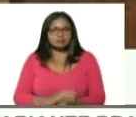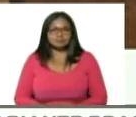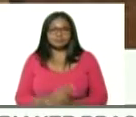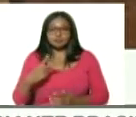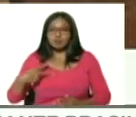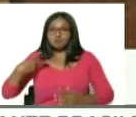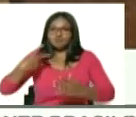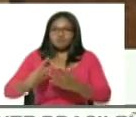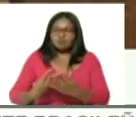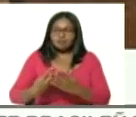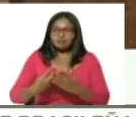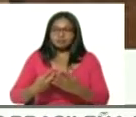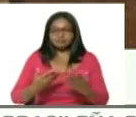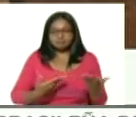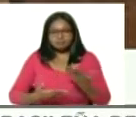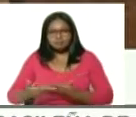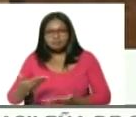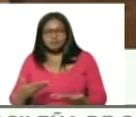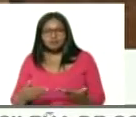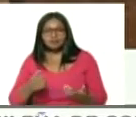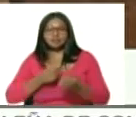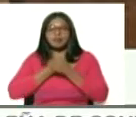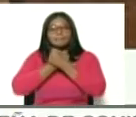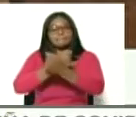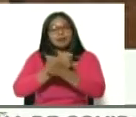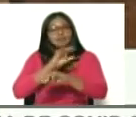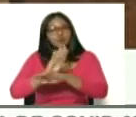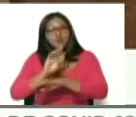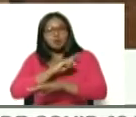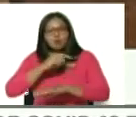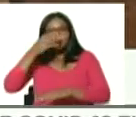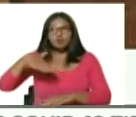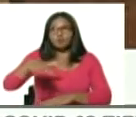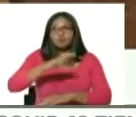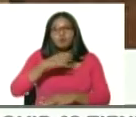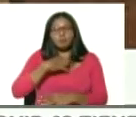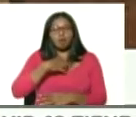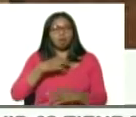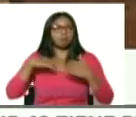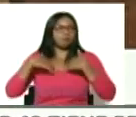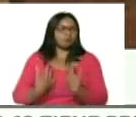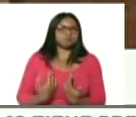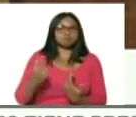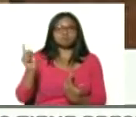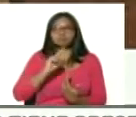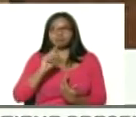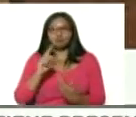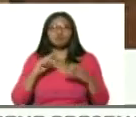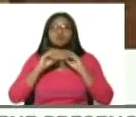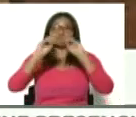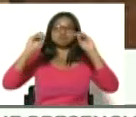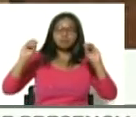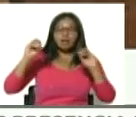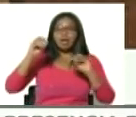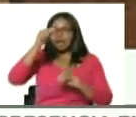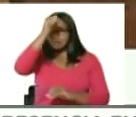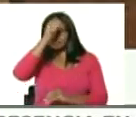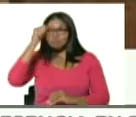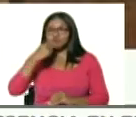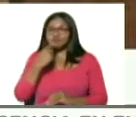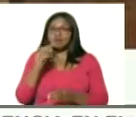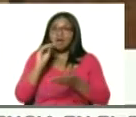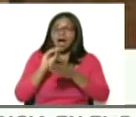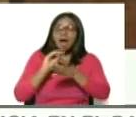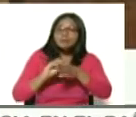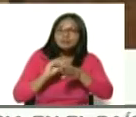de servir, de amar, de proteger a nuestro pueblo. No podemos. Es el llamado que hice el domingo